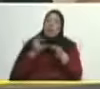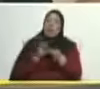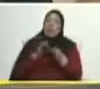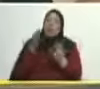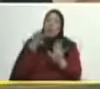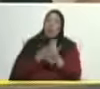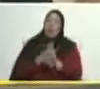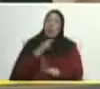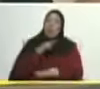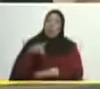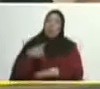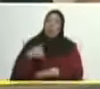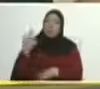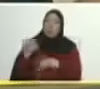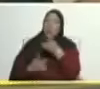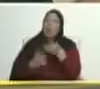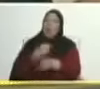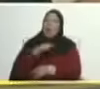espíritu